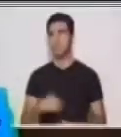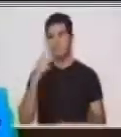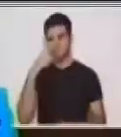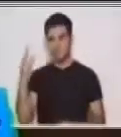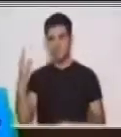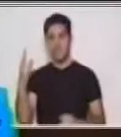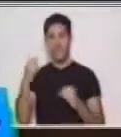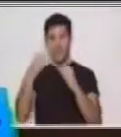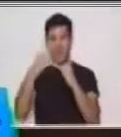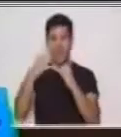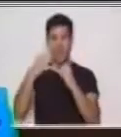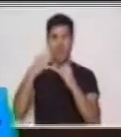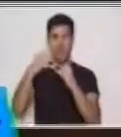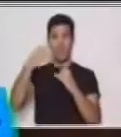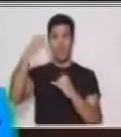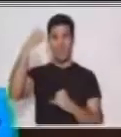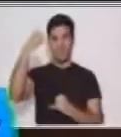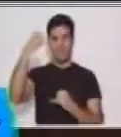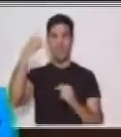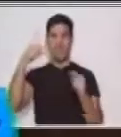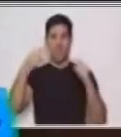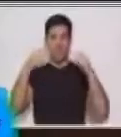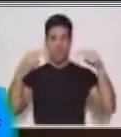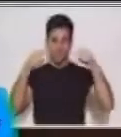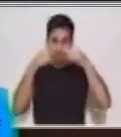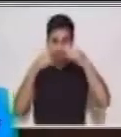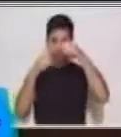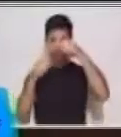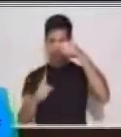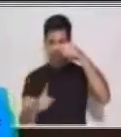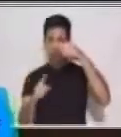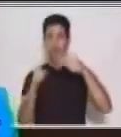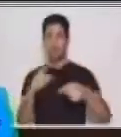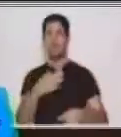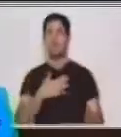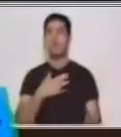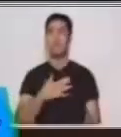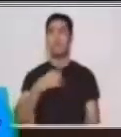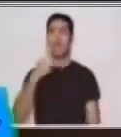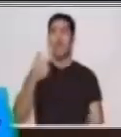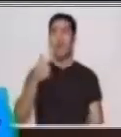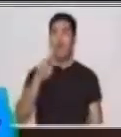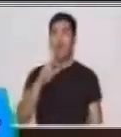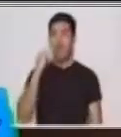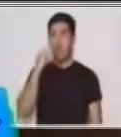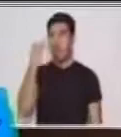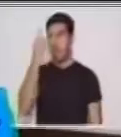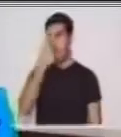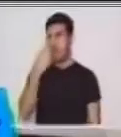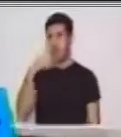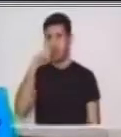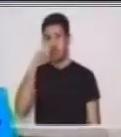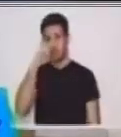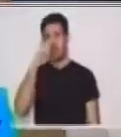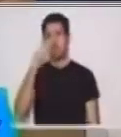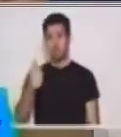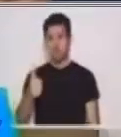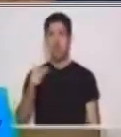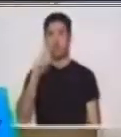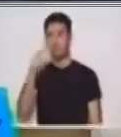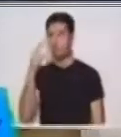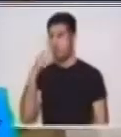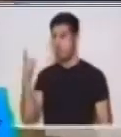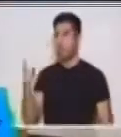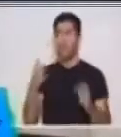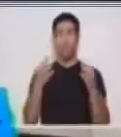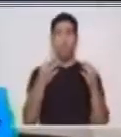estas líneas, todas estas orillas. Estas son las aristas. Entonces, ¿cuántas aristas habrán en total en un prisma?